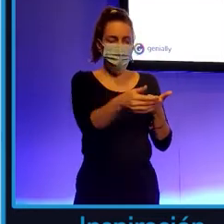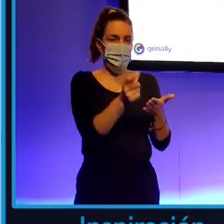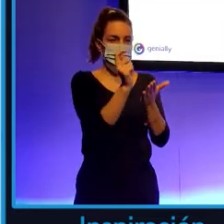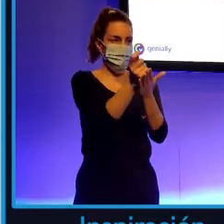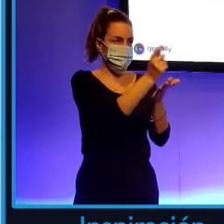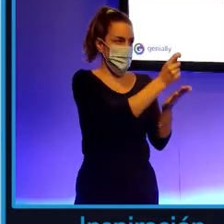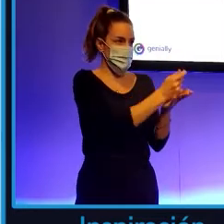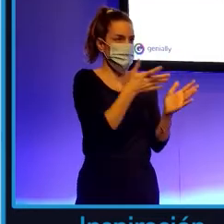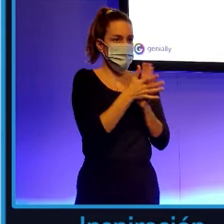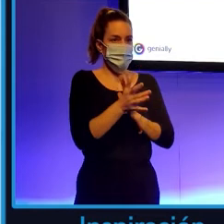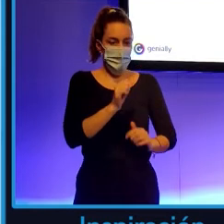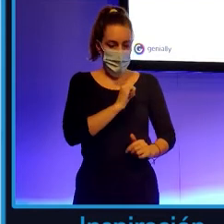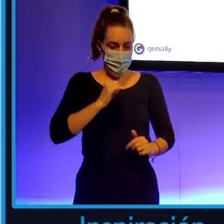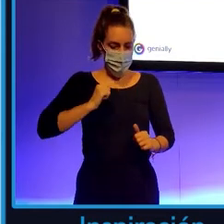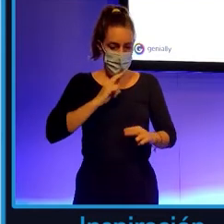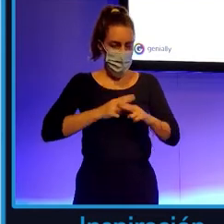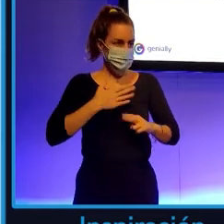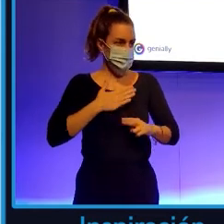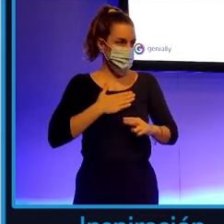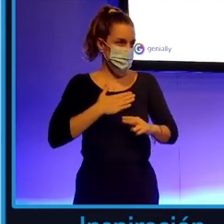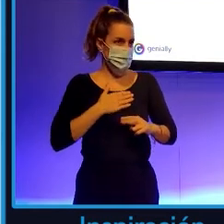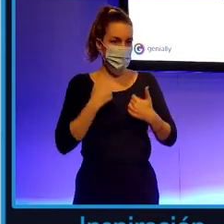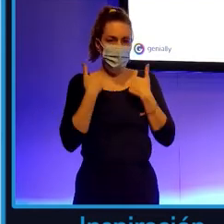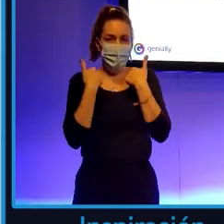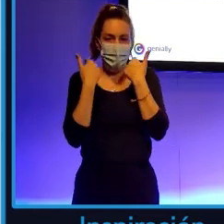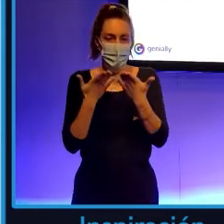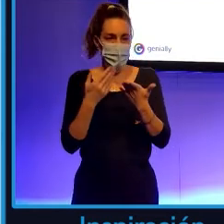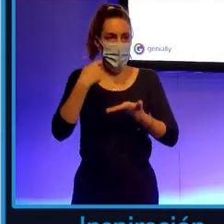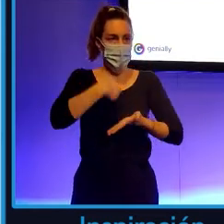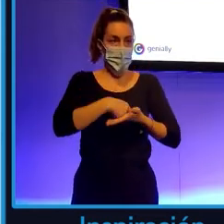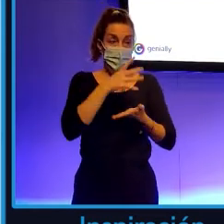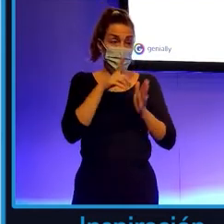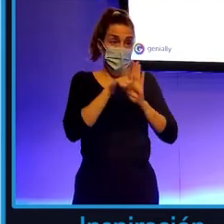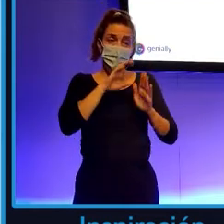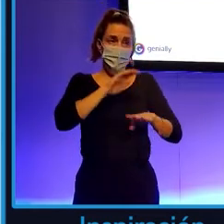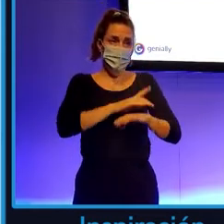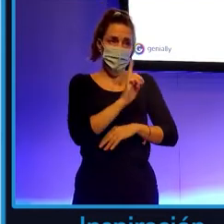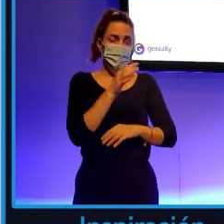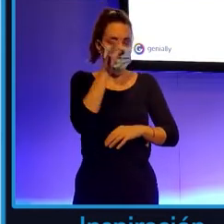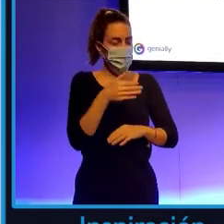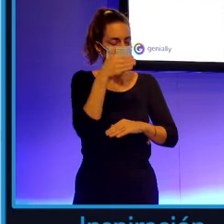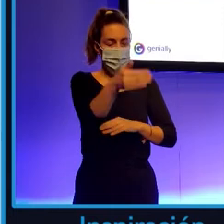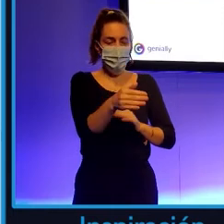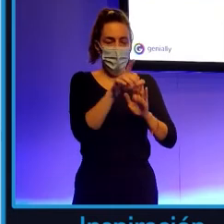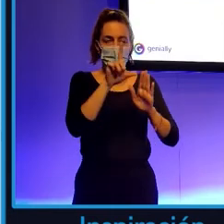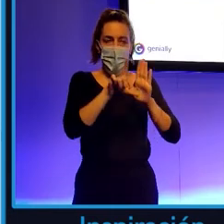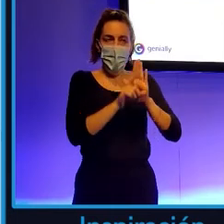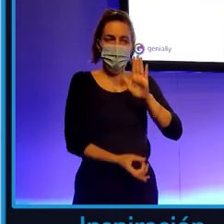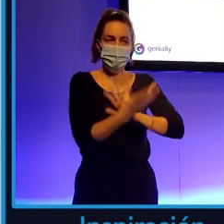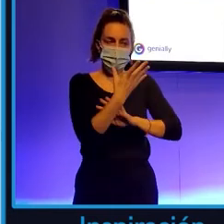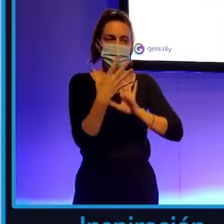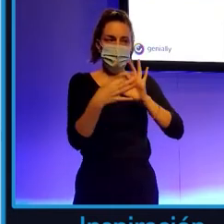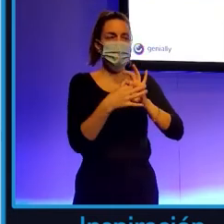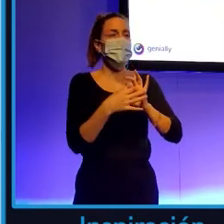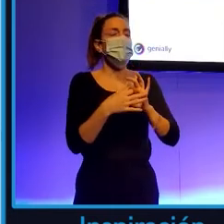quieren cederlo de lo otro me parece desde mi punto de vista que es ilegal llegaremos a regularlo y sabemos